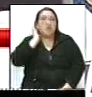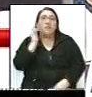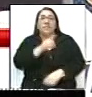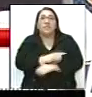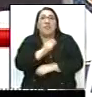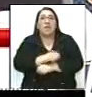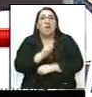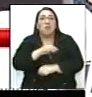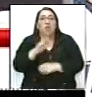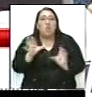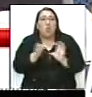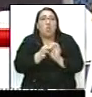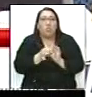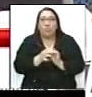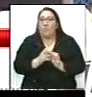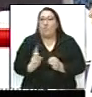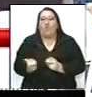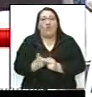juntos.